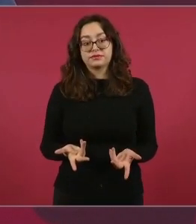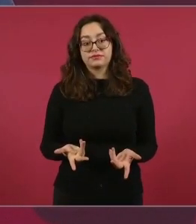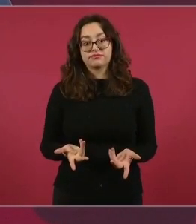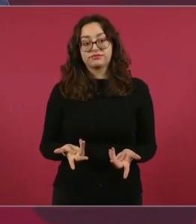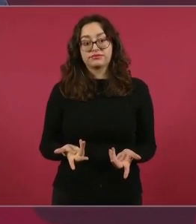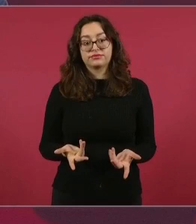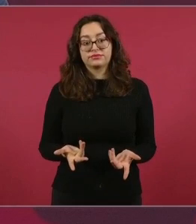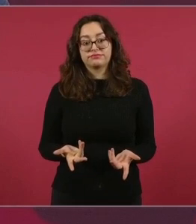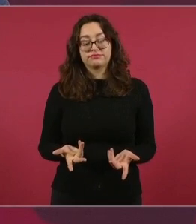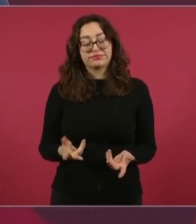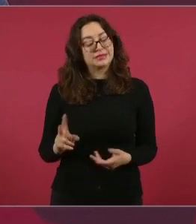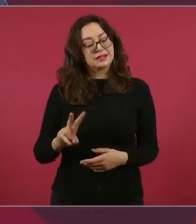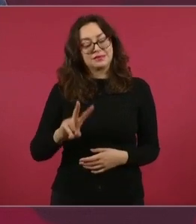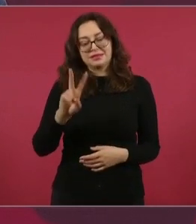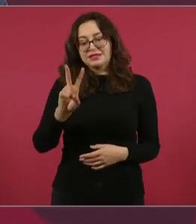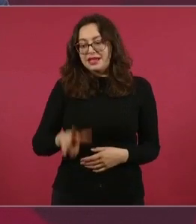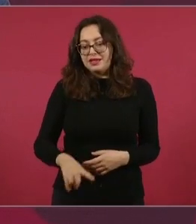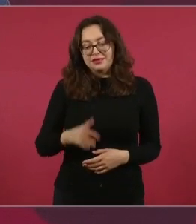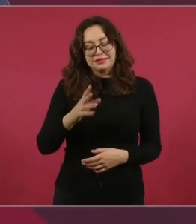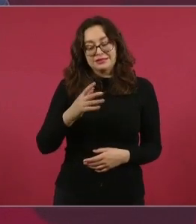Me cuesta trabajo